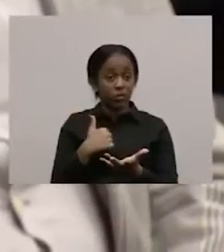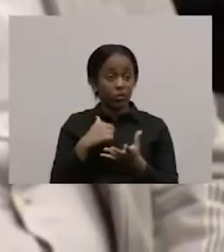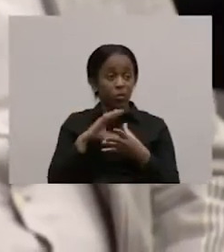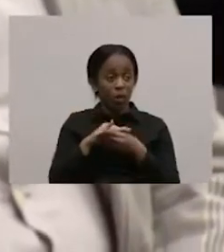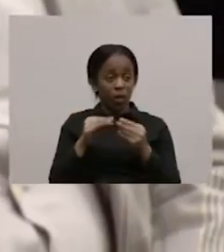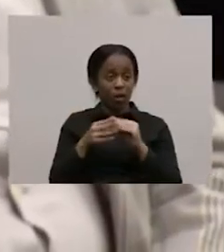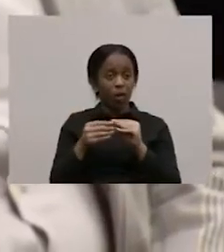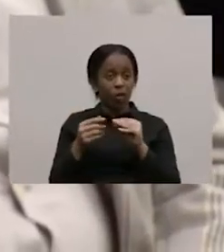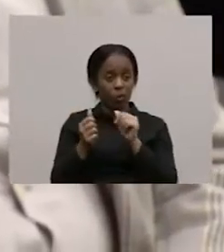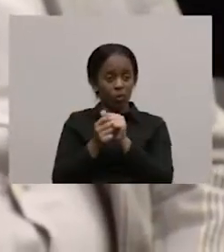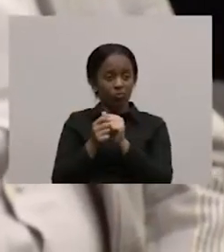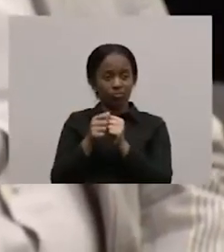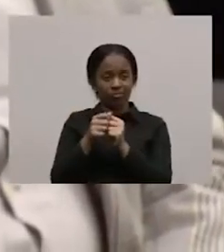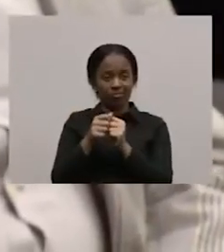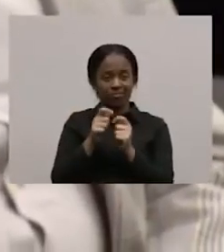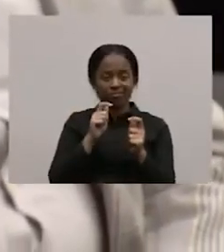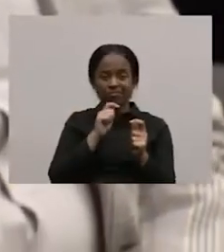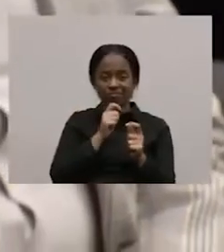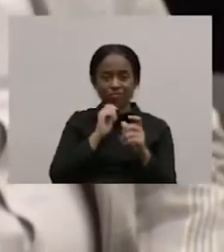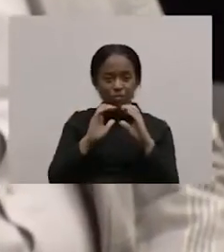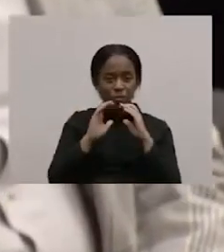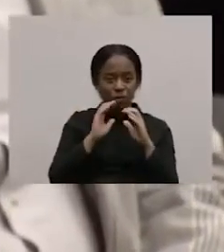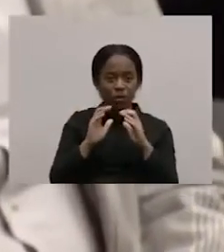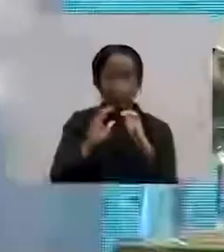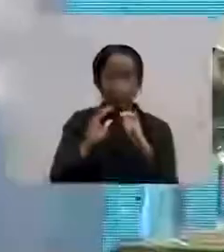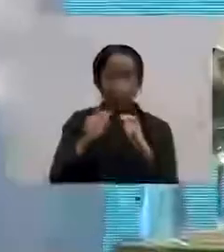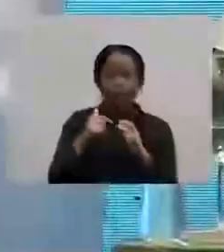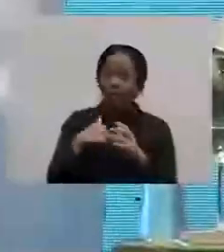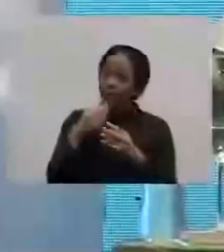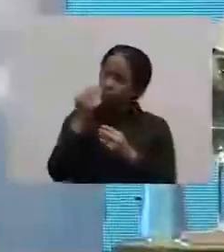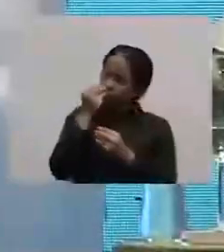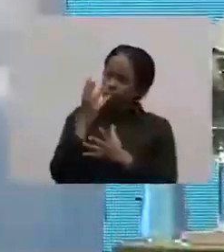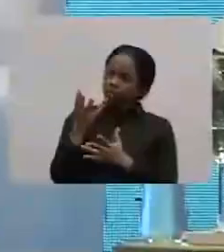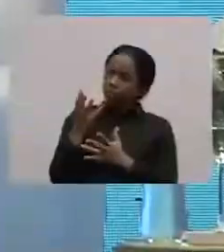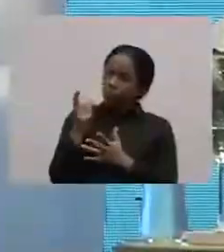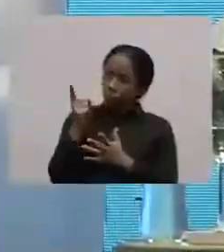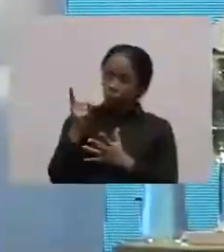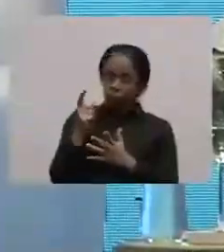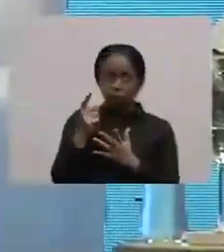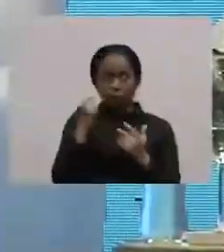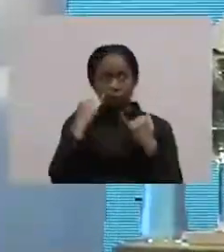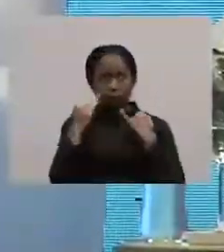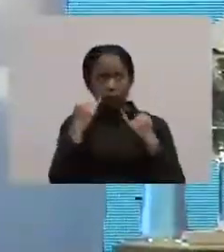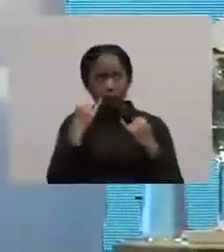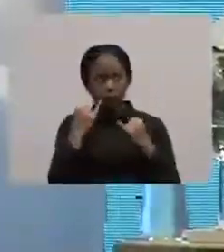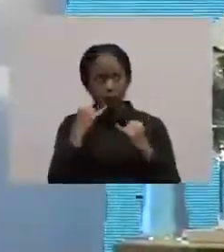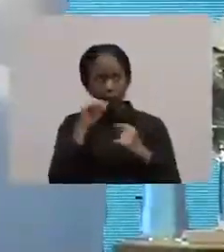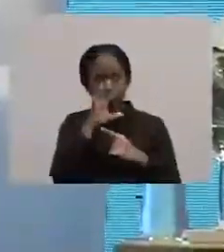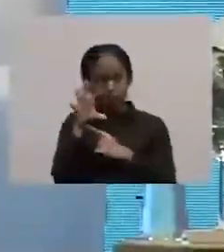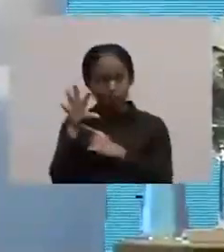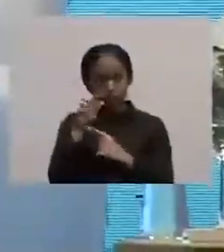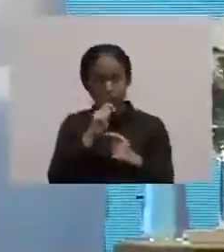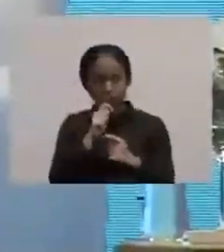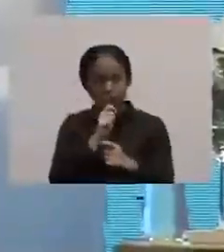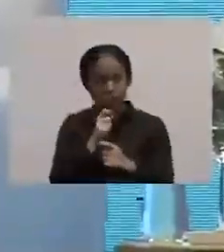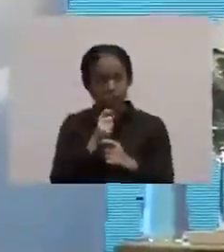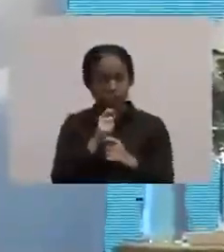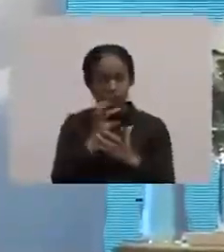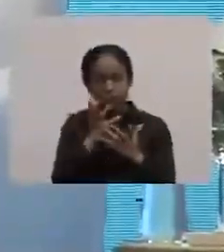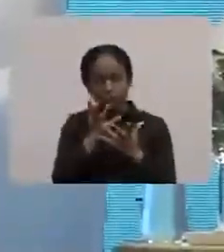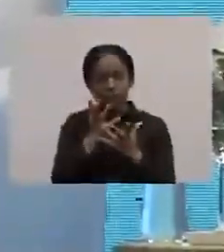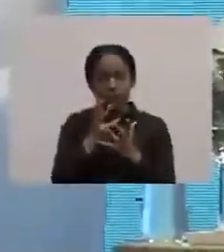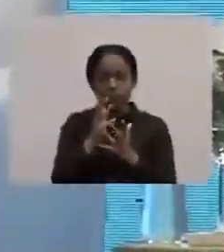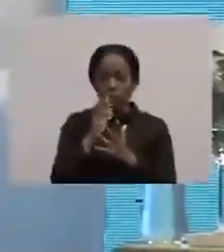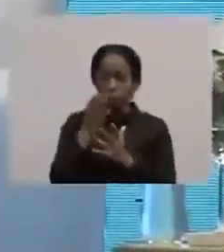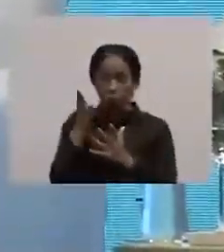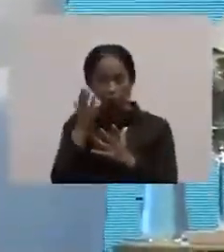prensa. Y yo le dije, presidente, nunca se cuide de la prensa no daña gobierno, daña gobierno los funcionarios que